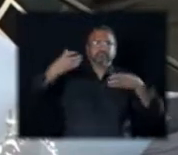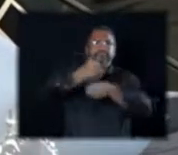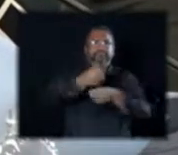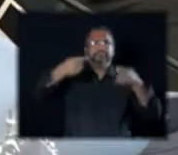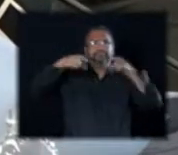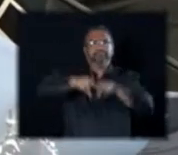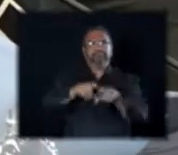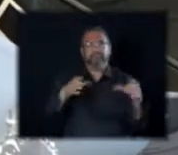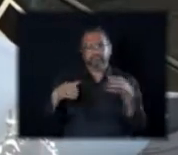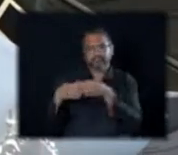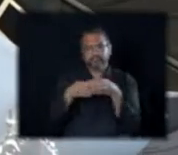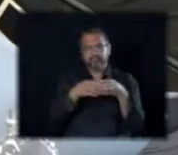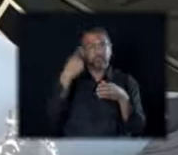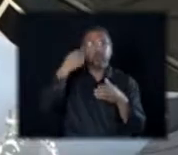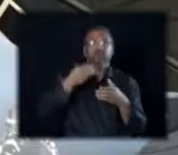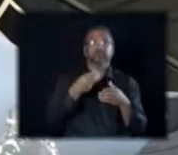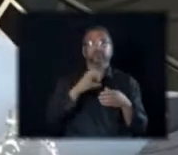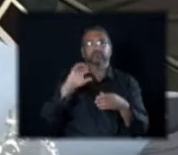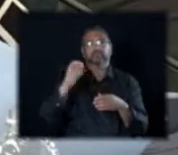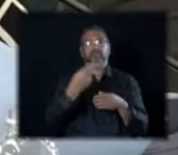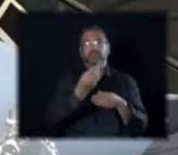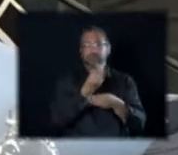estructurada de cuenta bancaria gubernamental.